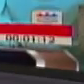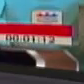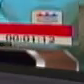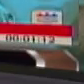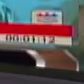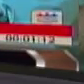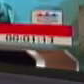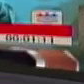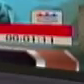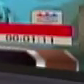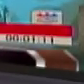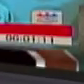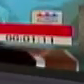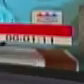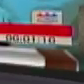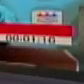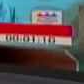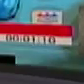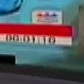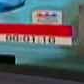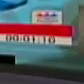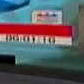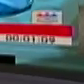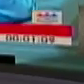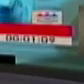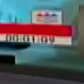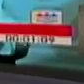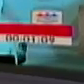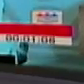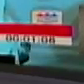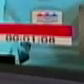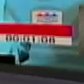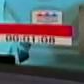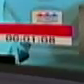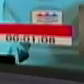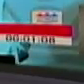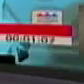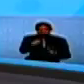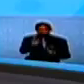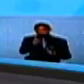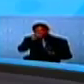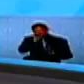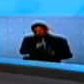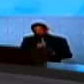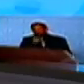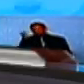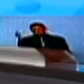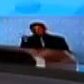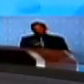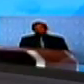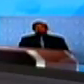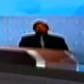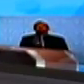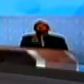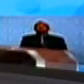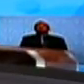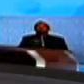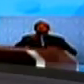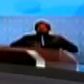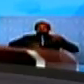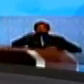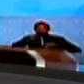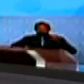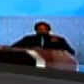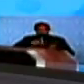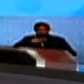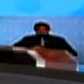hasta que en la parte final ya creo que él solo habrá dicho, no, pues esto ya no me está funcionando, y simplemente lo dejó de